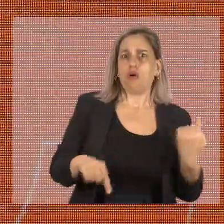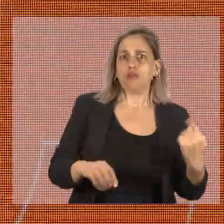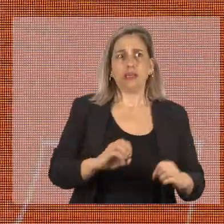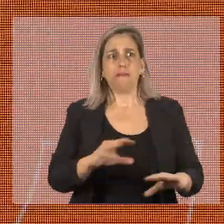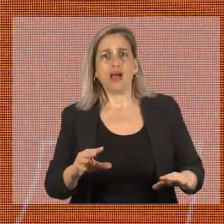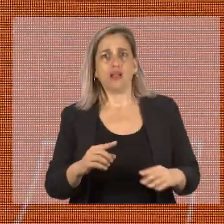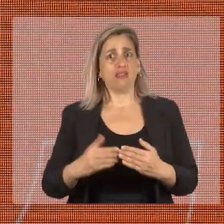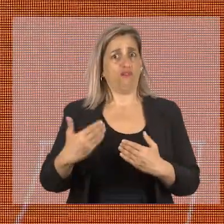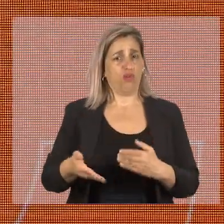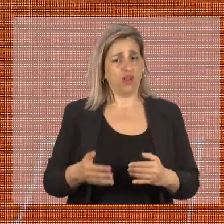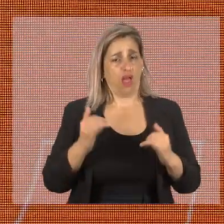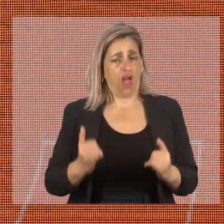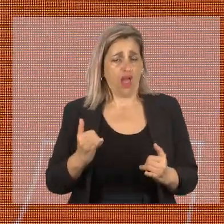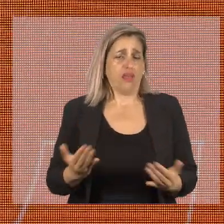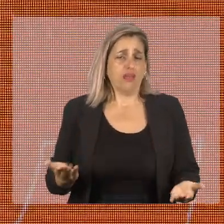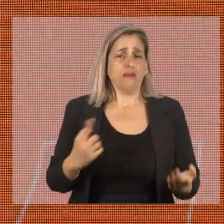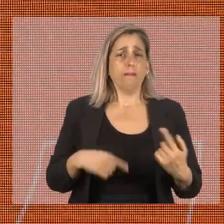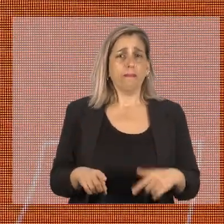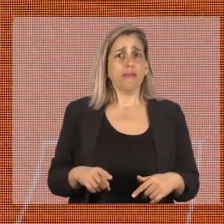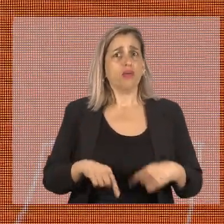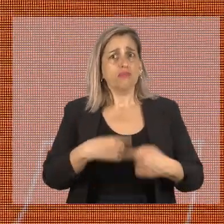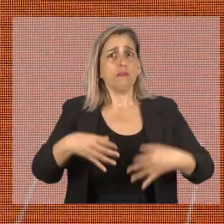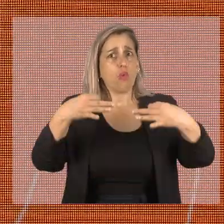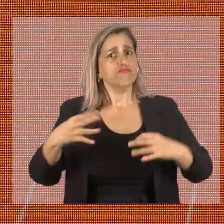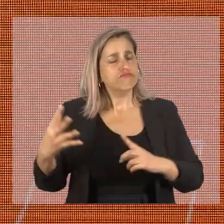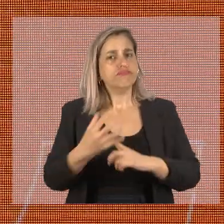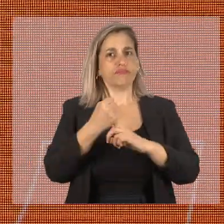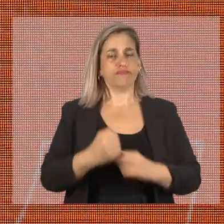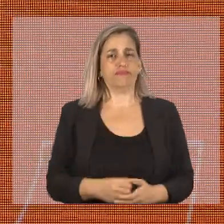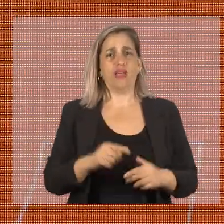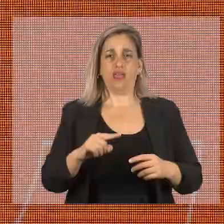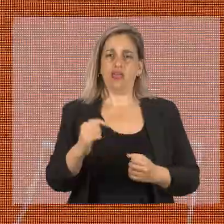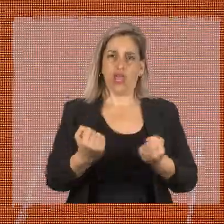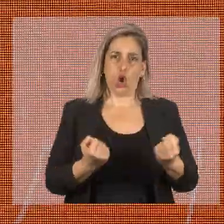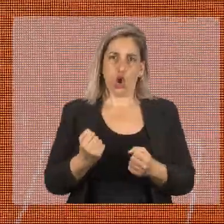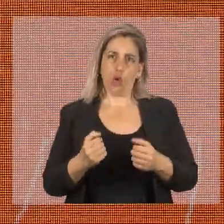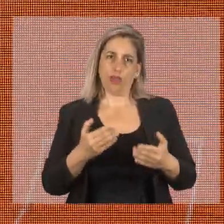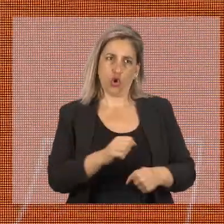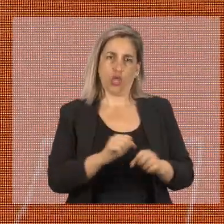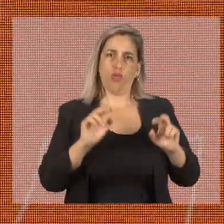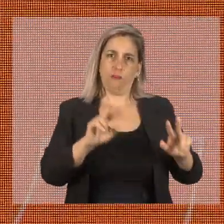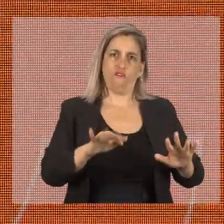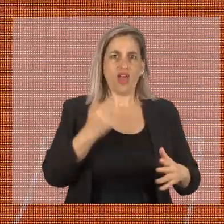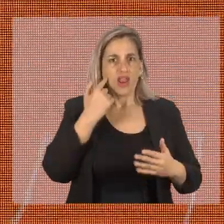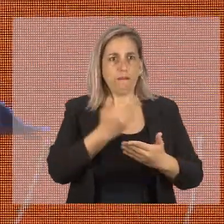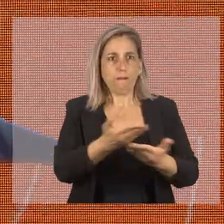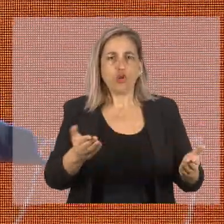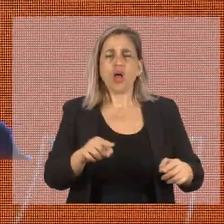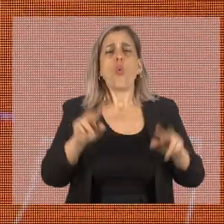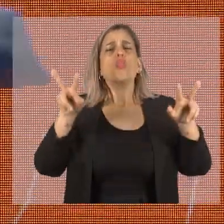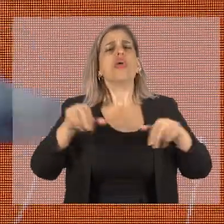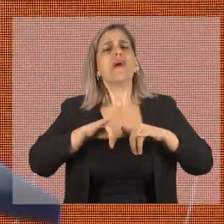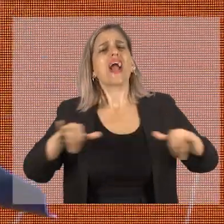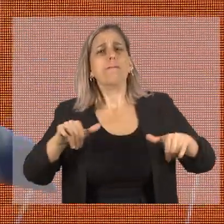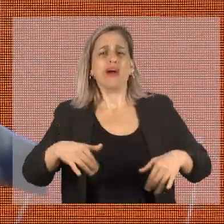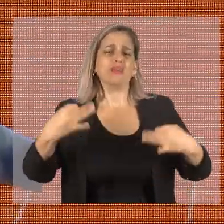negativas básicamente externas. Hasta ahí lo económico, lo tangible. Un tema que estuvo en la campaña